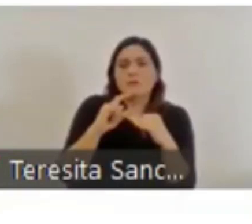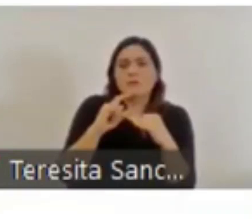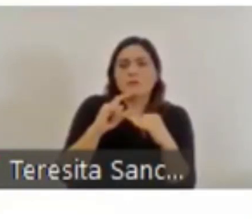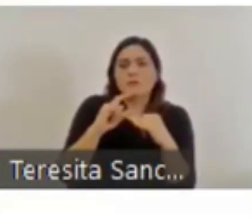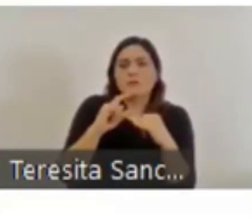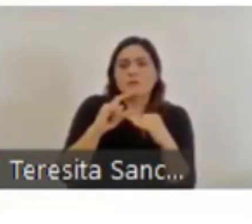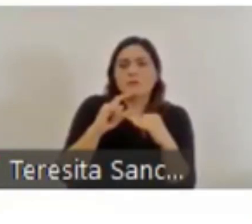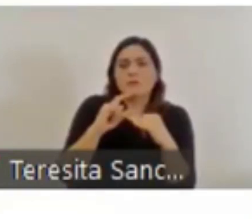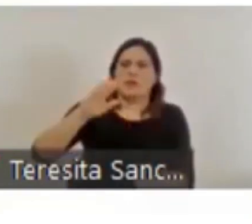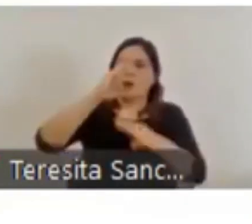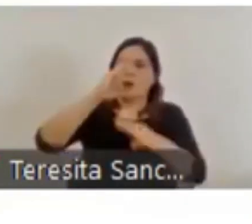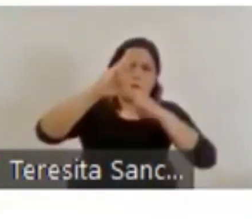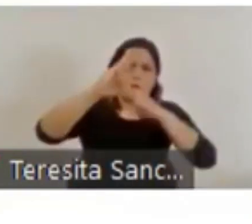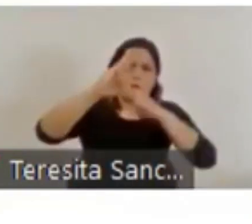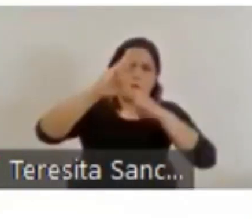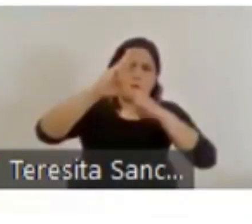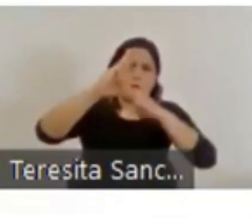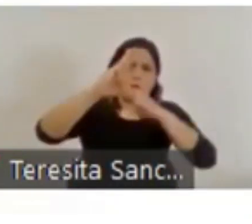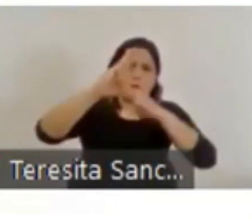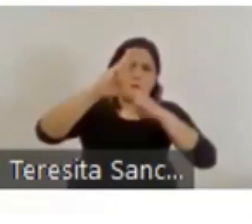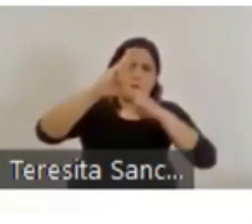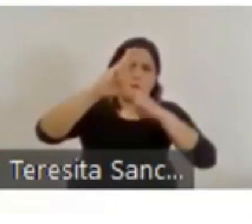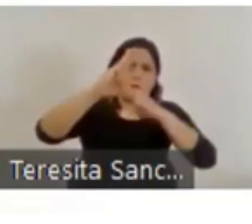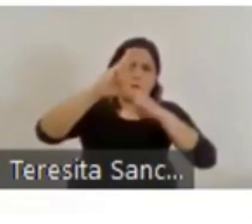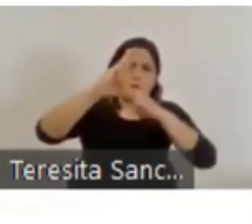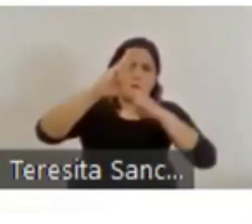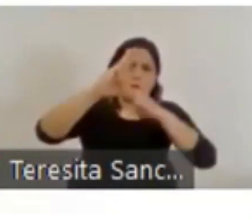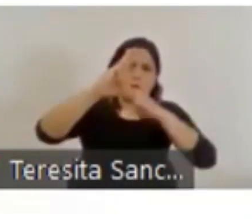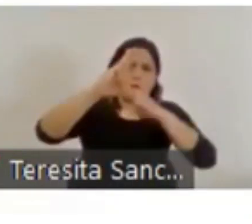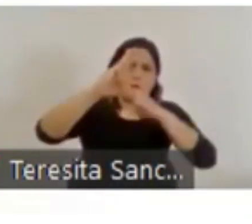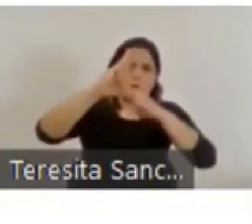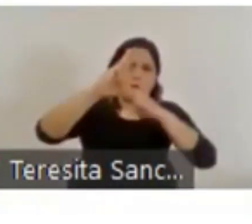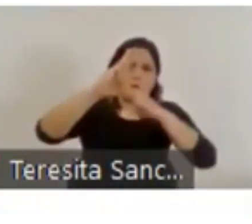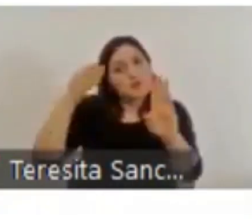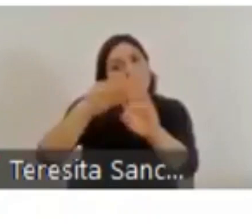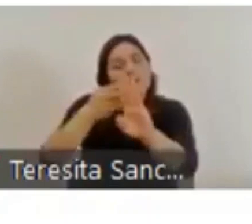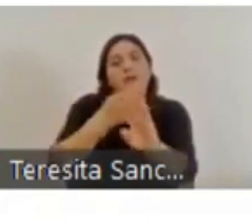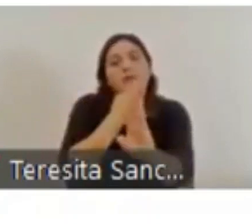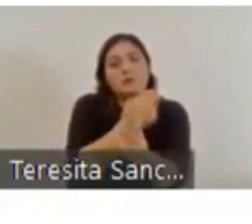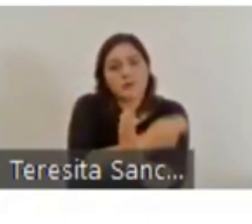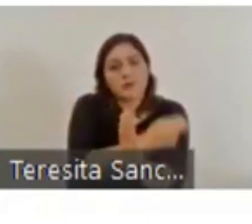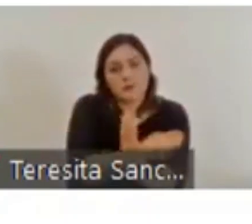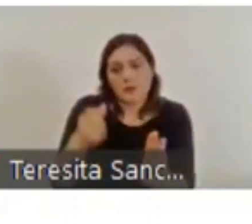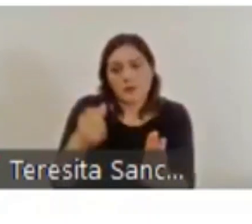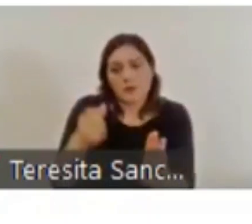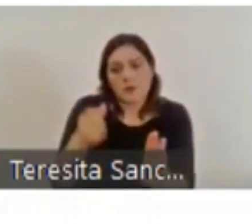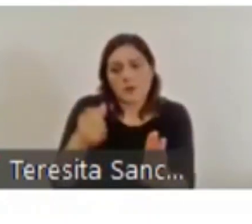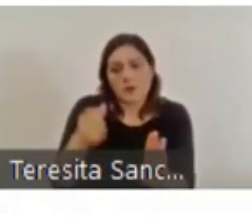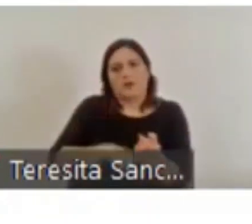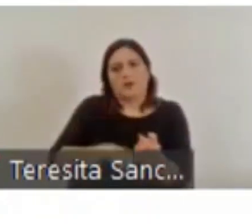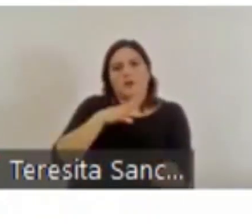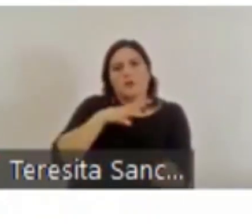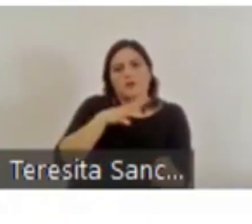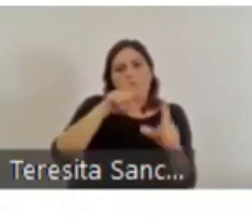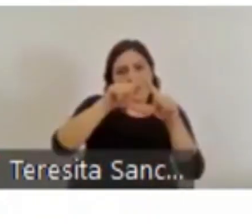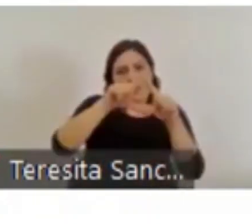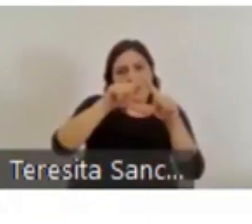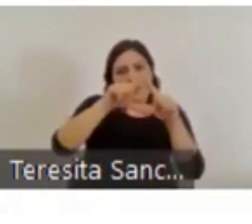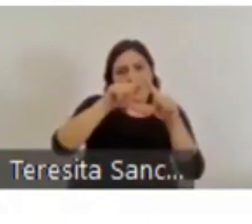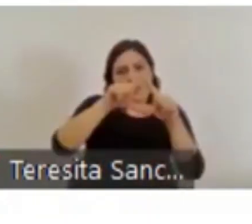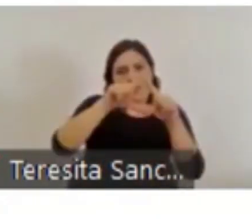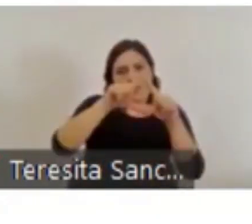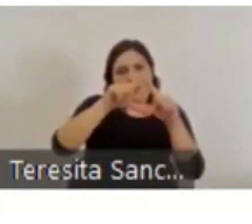tienen programas para niños, que también están presentes en el México y que le dan